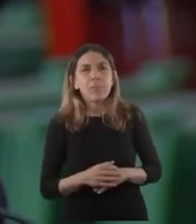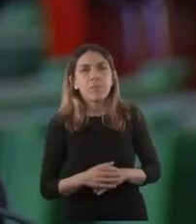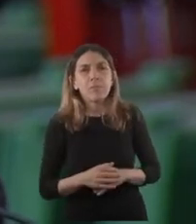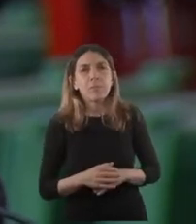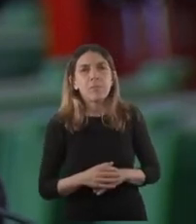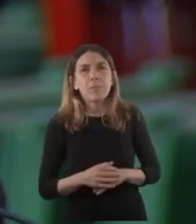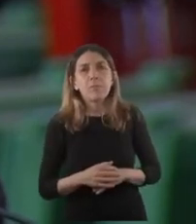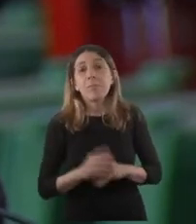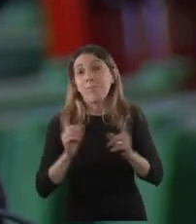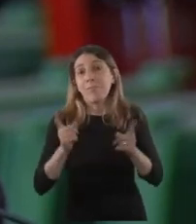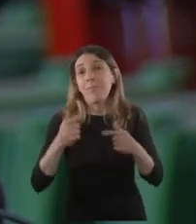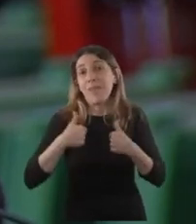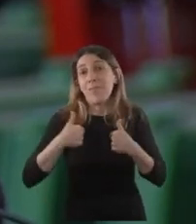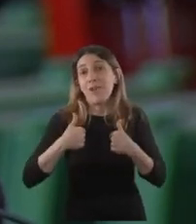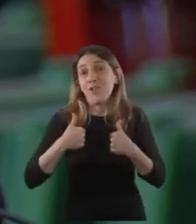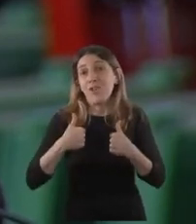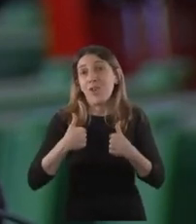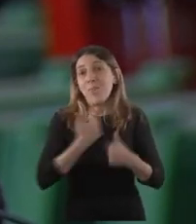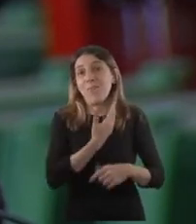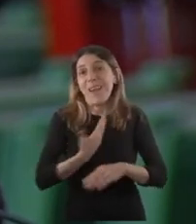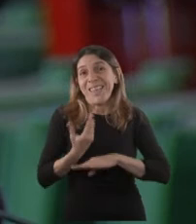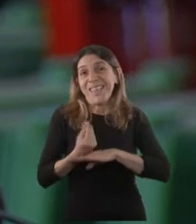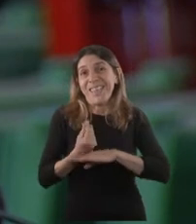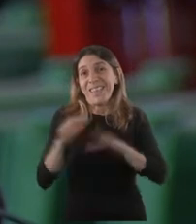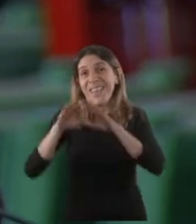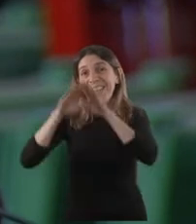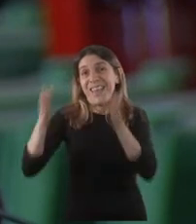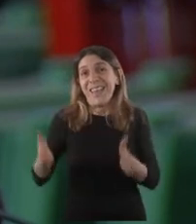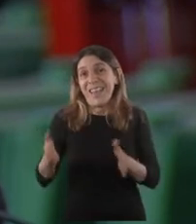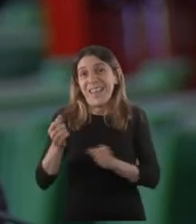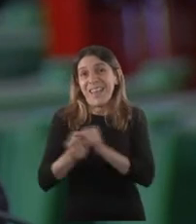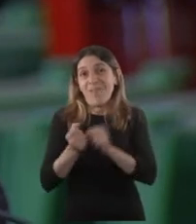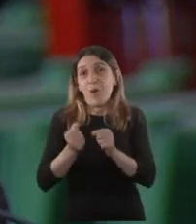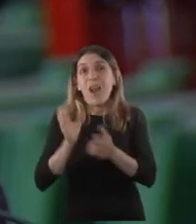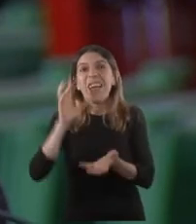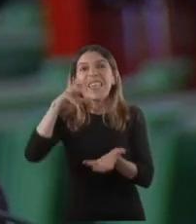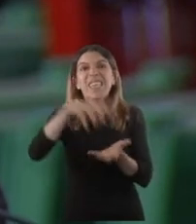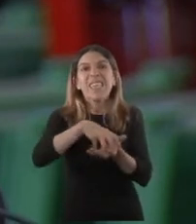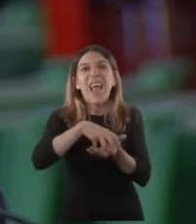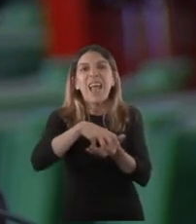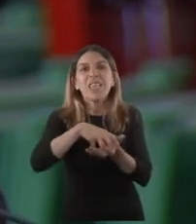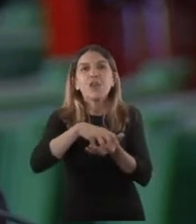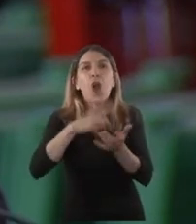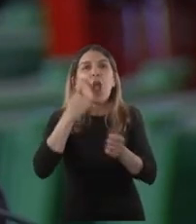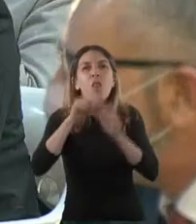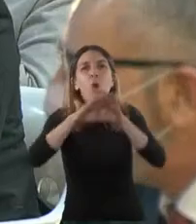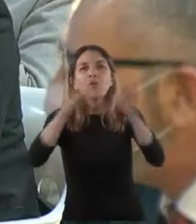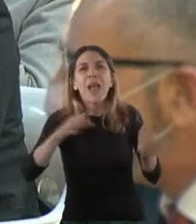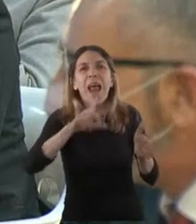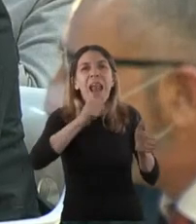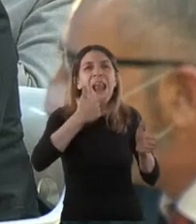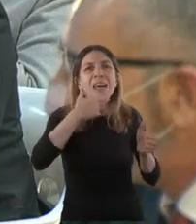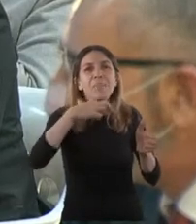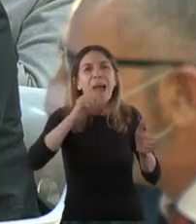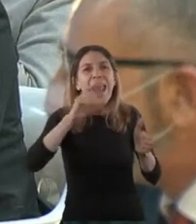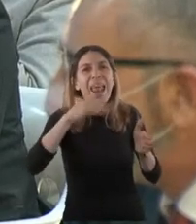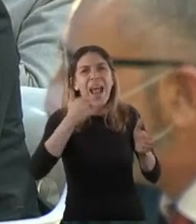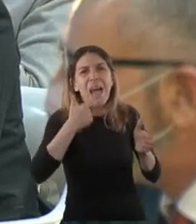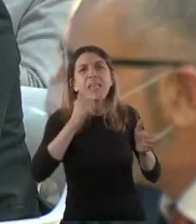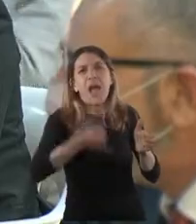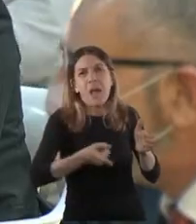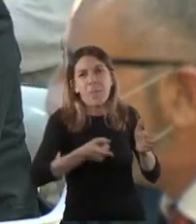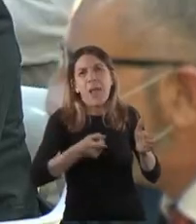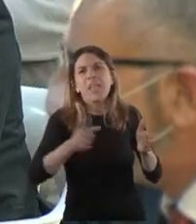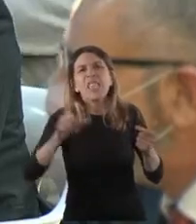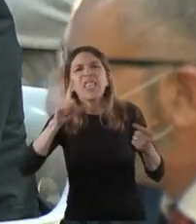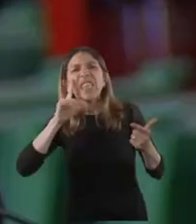de donde yo también presido, porque están trabajando mucho el Centro Industrial de las Parejas, que le agradezco, el